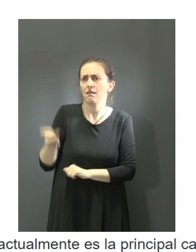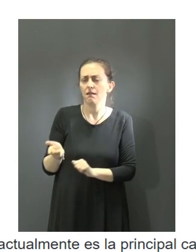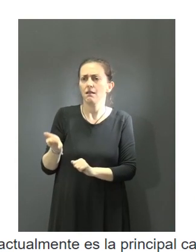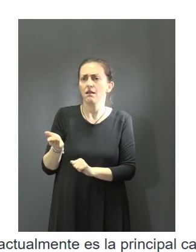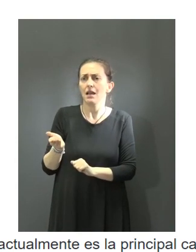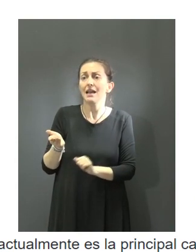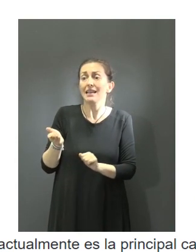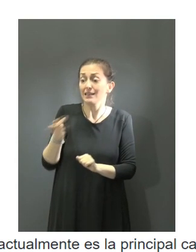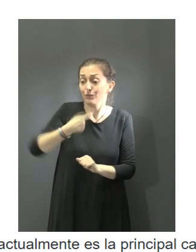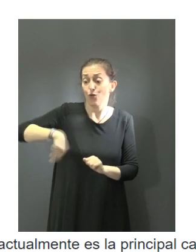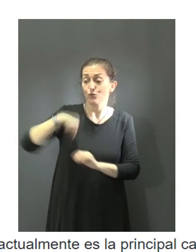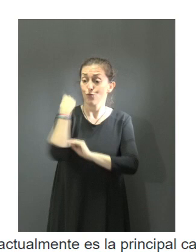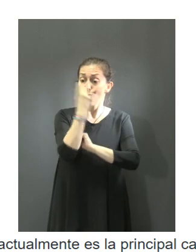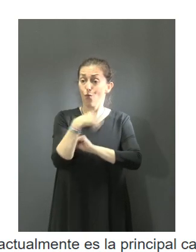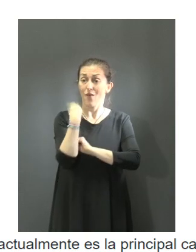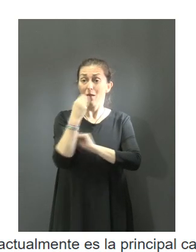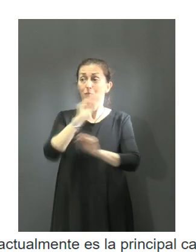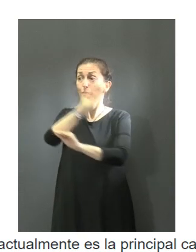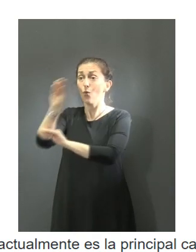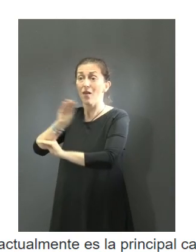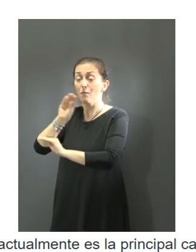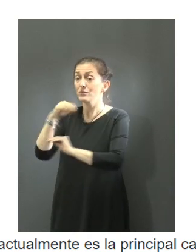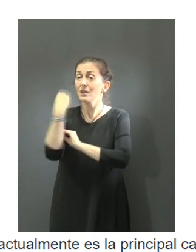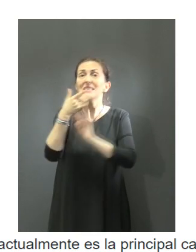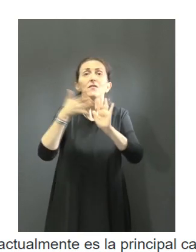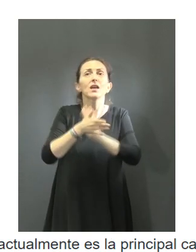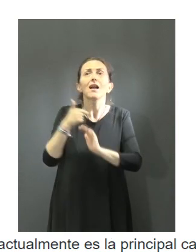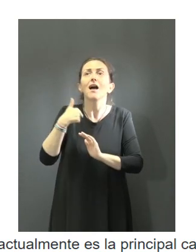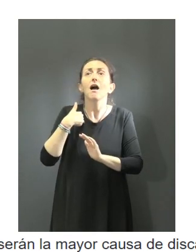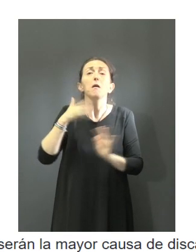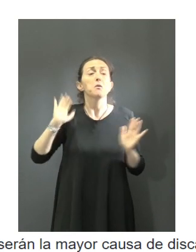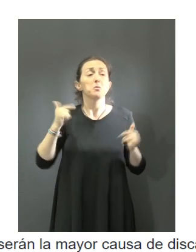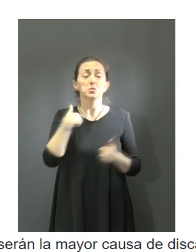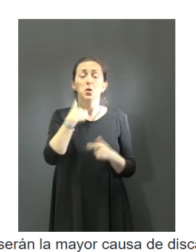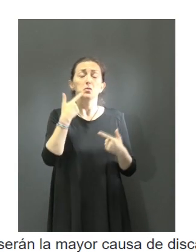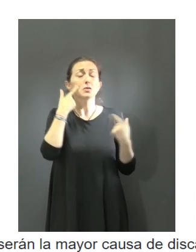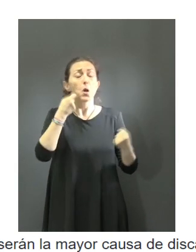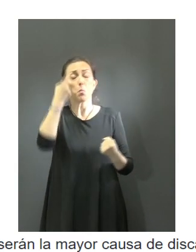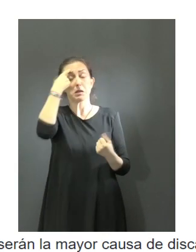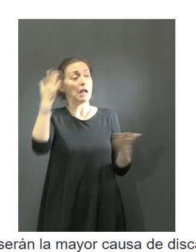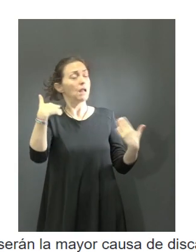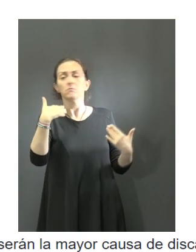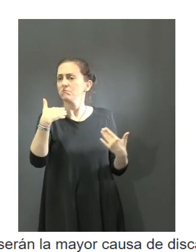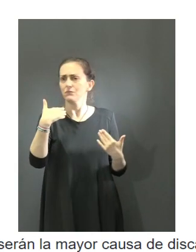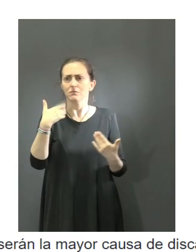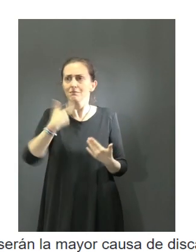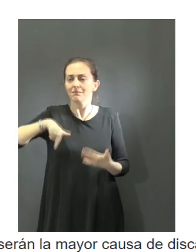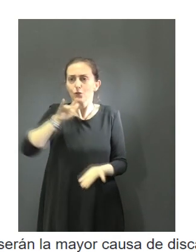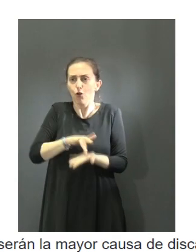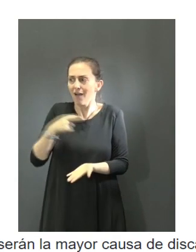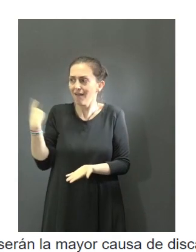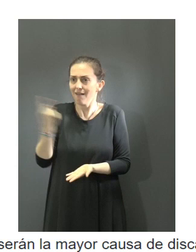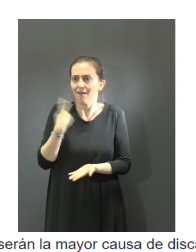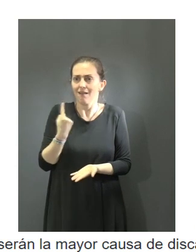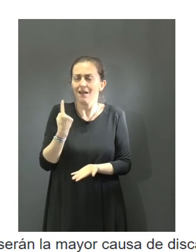que nos cuidemos todos, nadie está exento de tener un problema de salud mental, y cómo la tecnología nos puede ayudar. Nos pueden ayudar